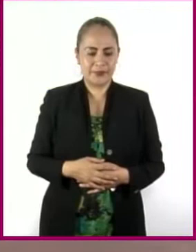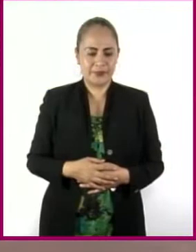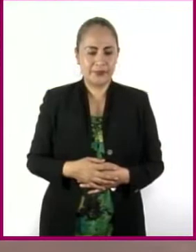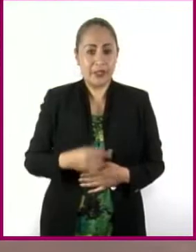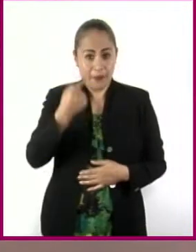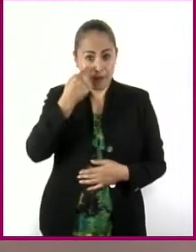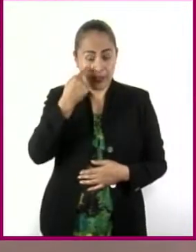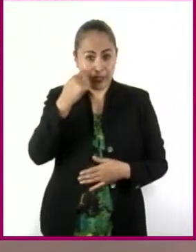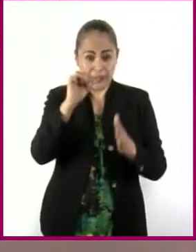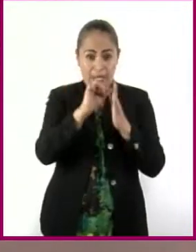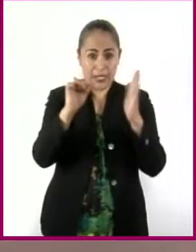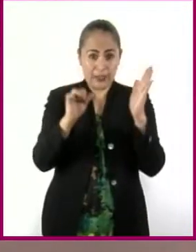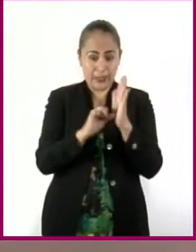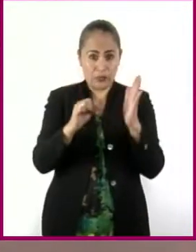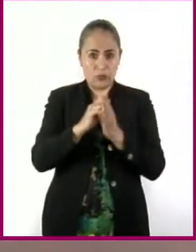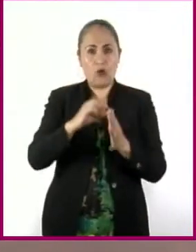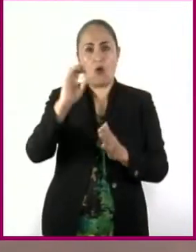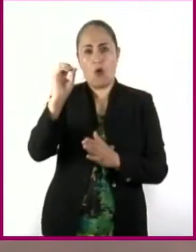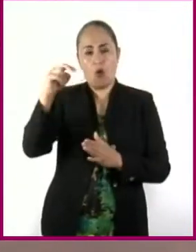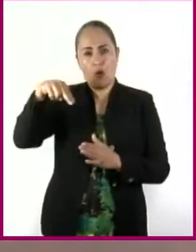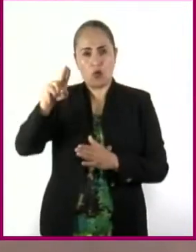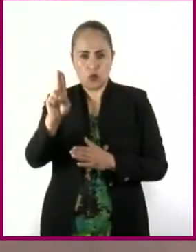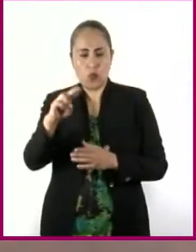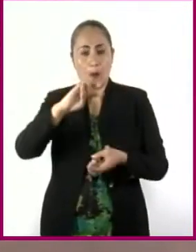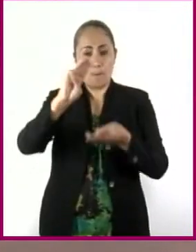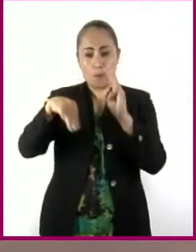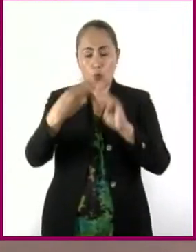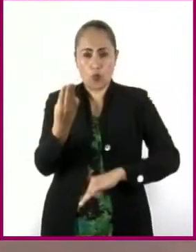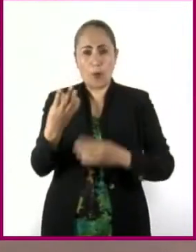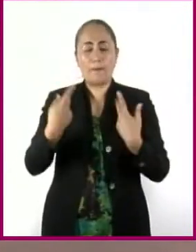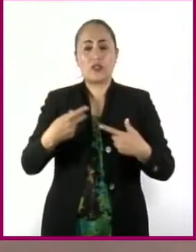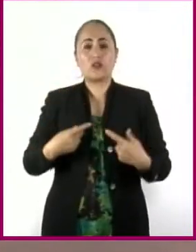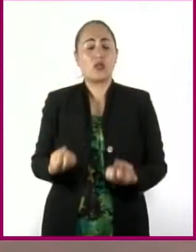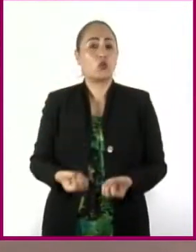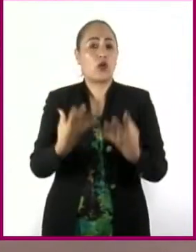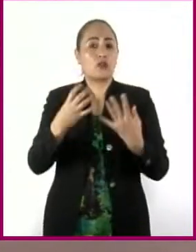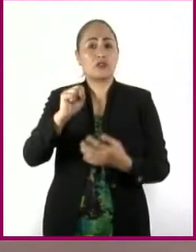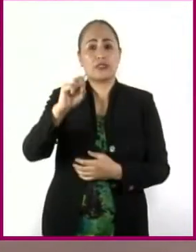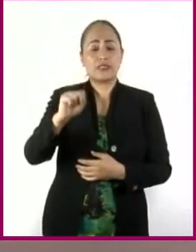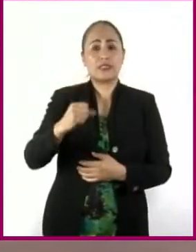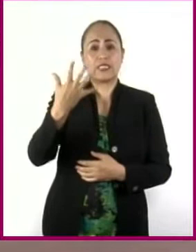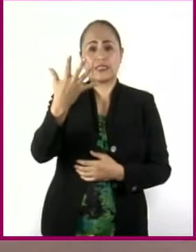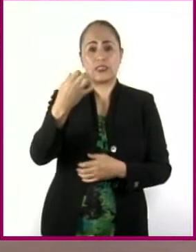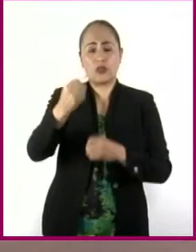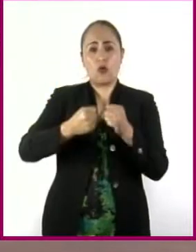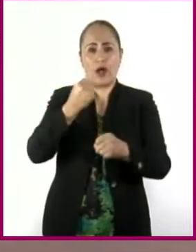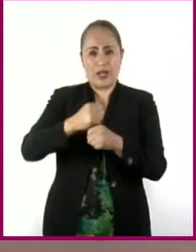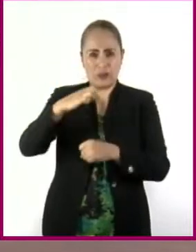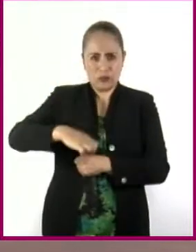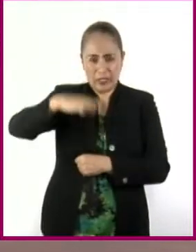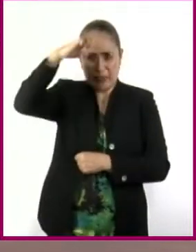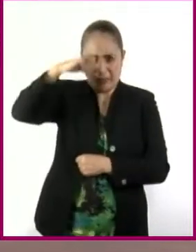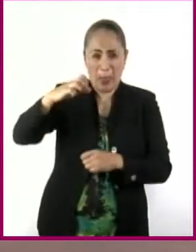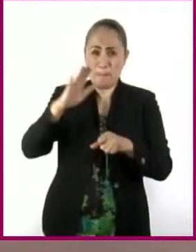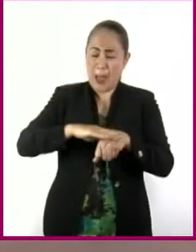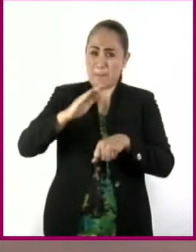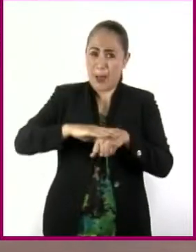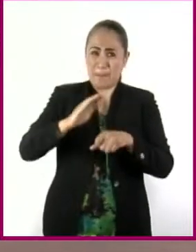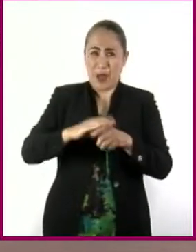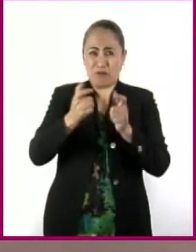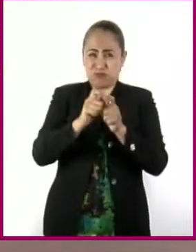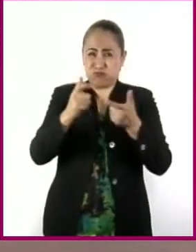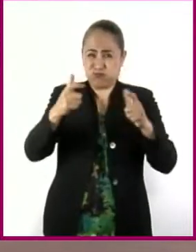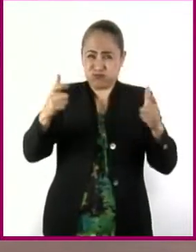Mira lo que dice este artículo de la ONU, que a nivel mundial la población mayor de 65 años está creciendo a un ritmo más rápido que